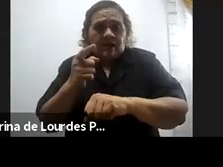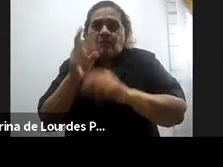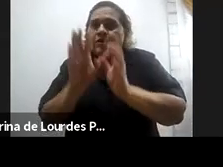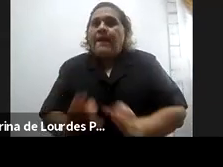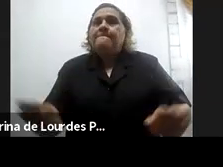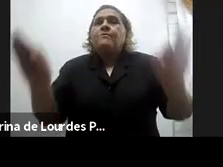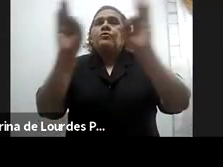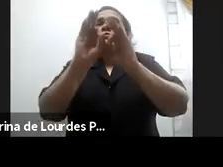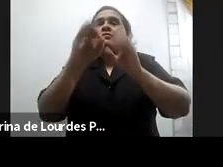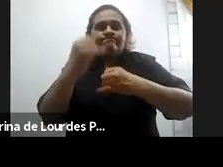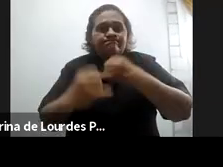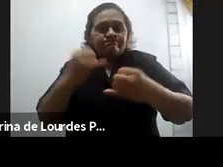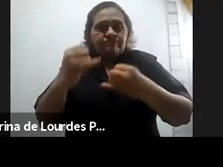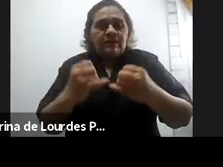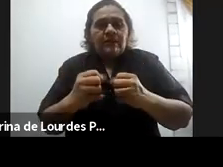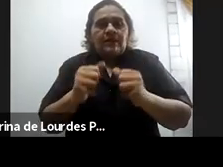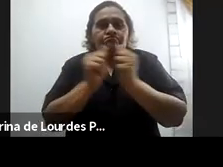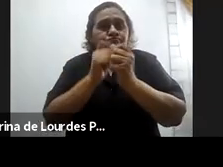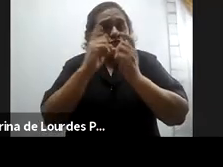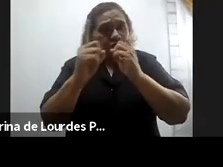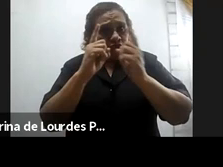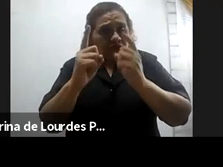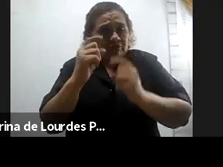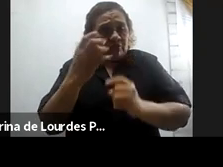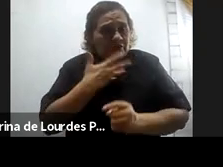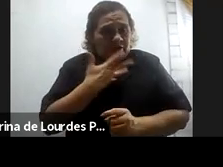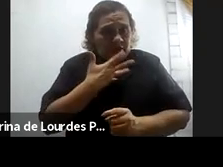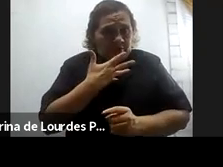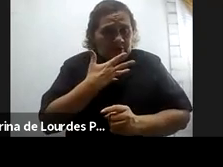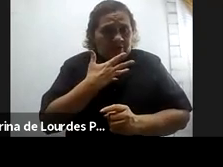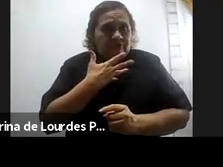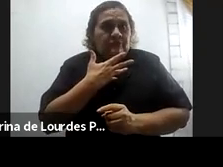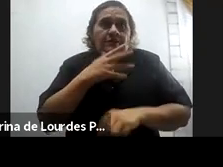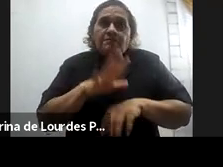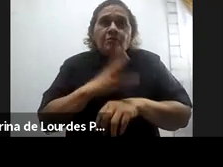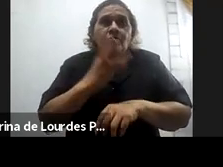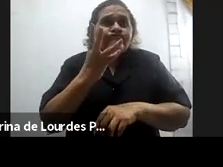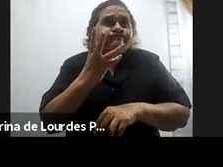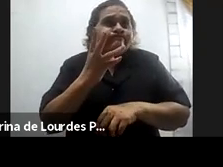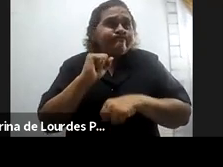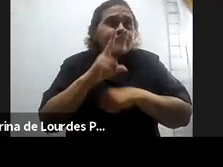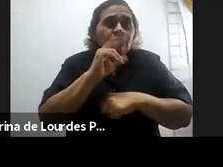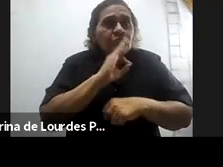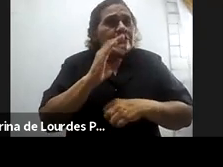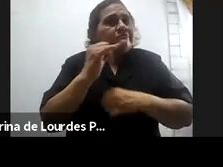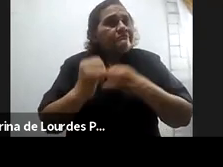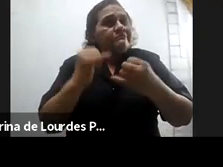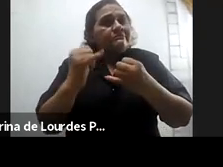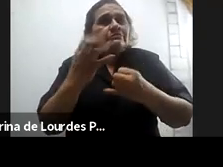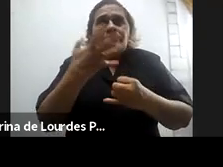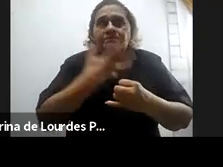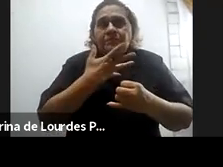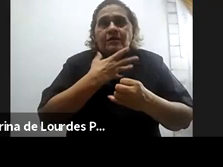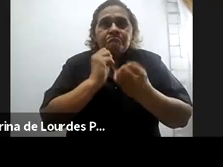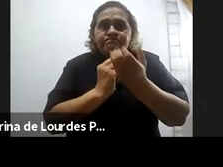importante asistir a las consultas médicas cuando las tenemos. Si por alguna razón no podemos salir y tenemos el acceso